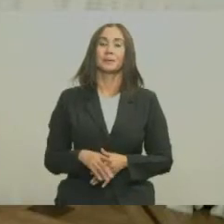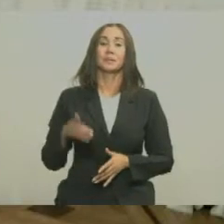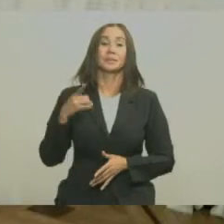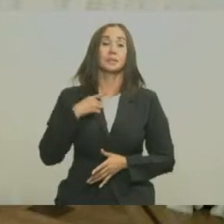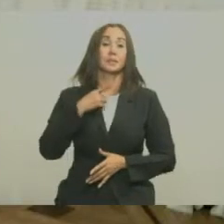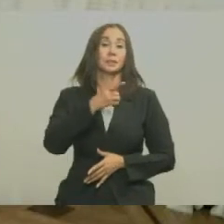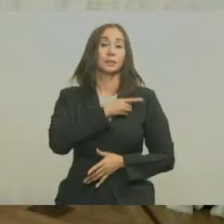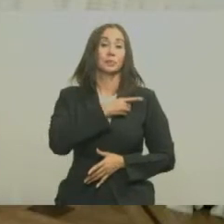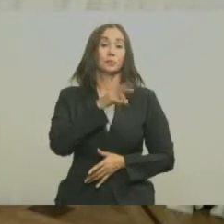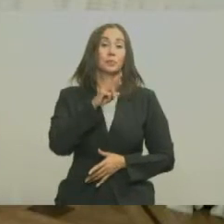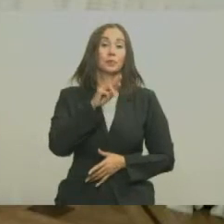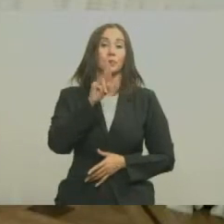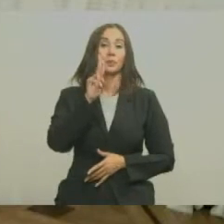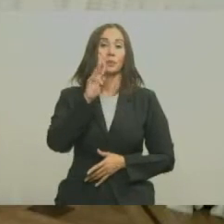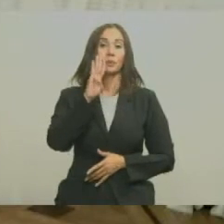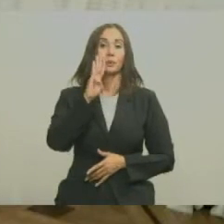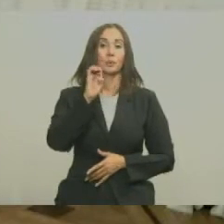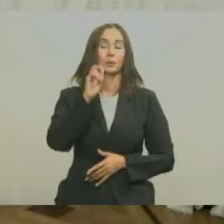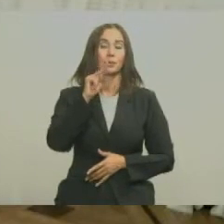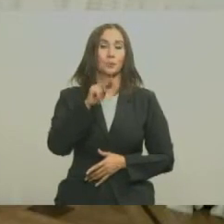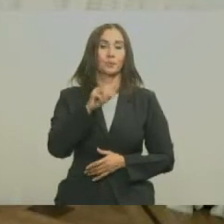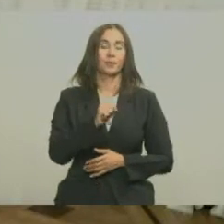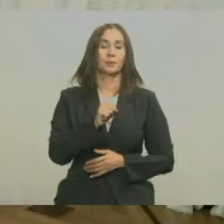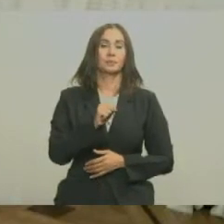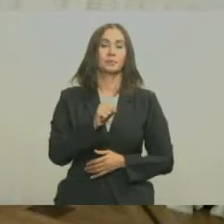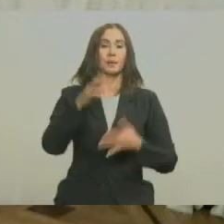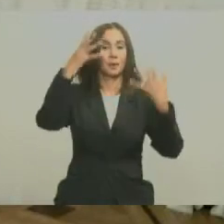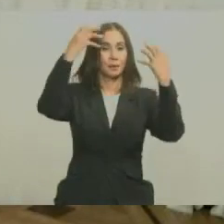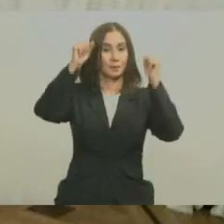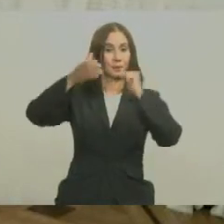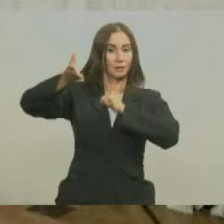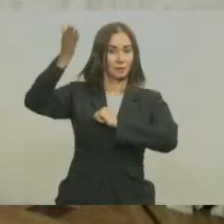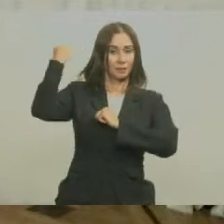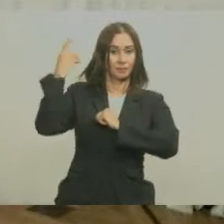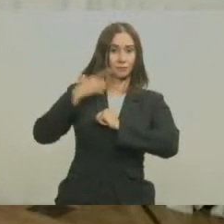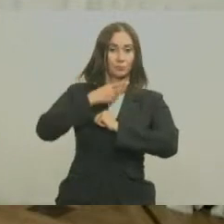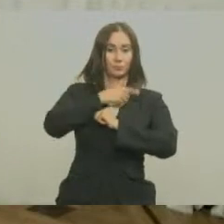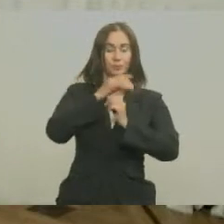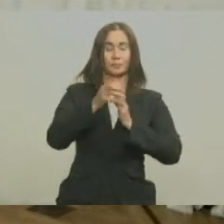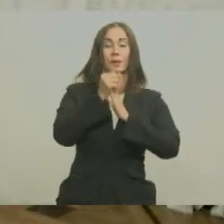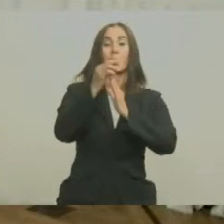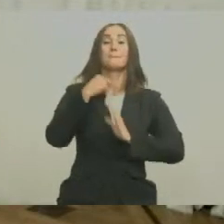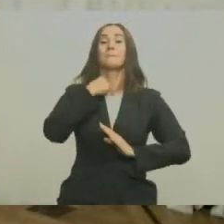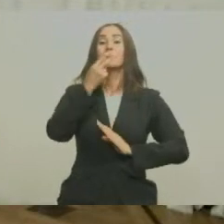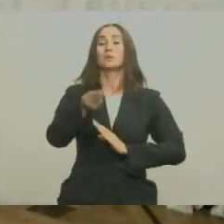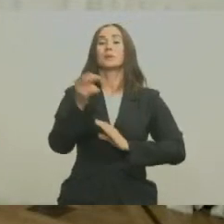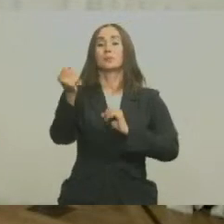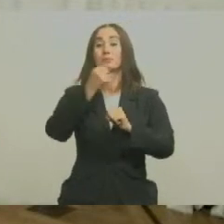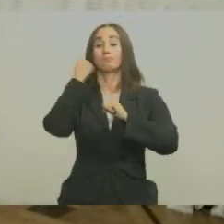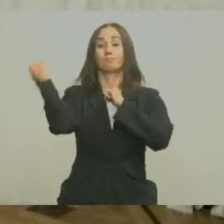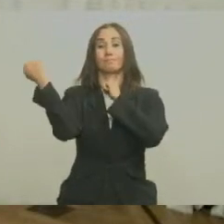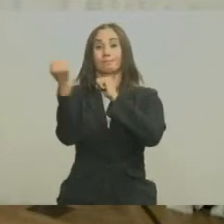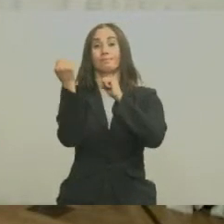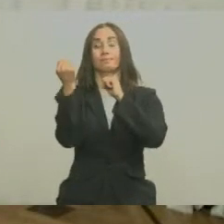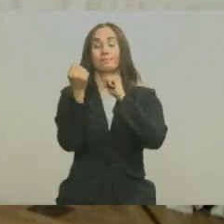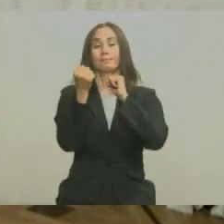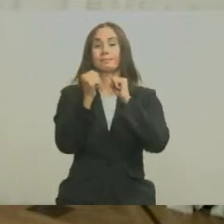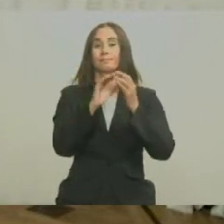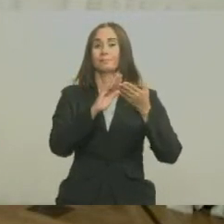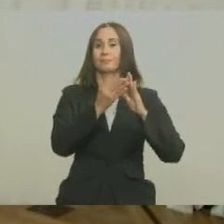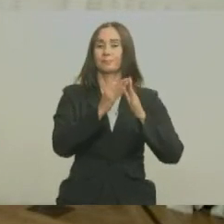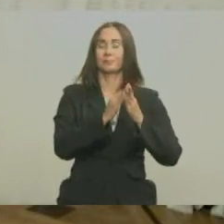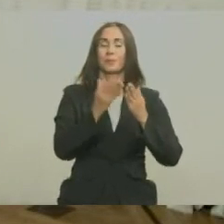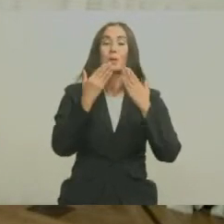Diputado Rubén Maldonado, expresidente de la Cámara y vocero de la Fuerza del Pueblo. Muchas